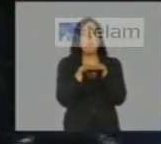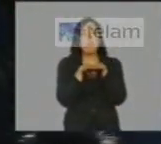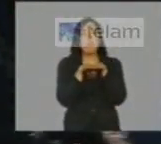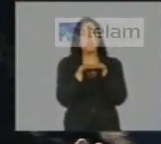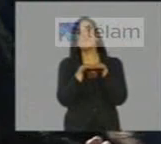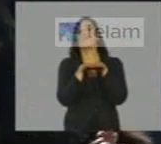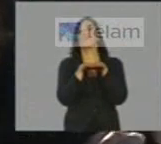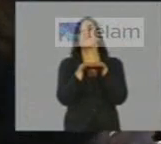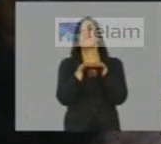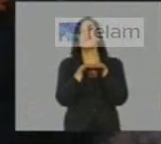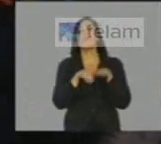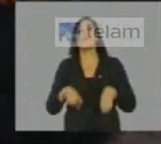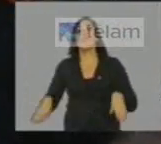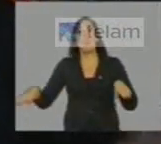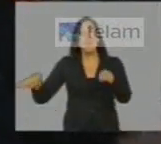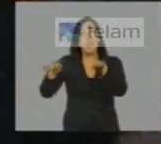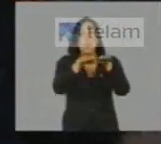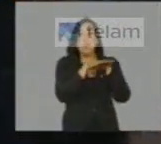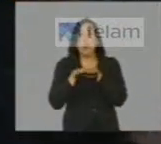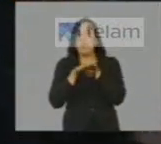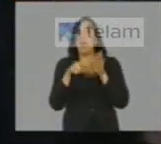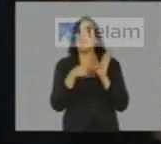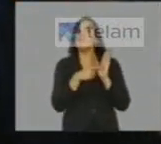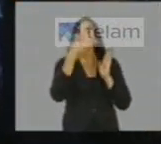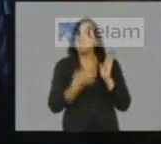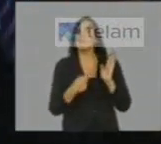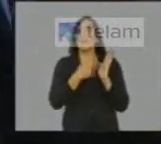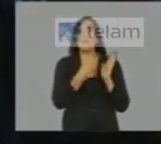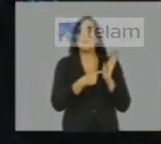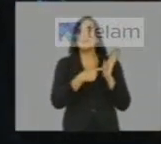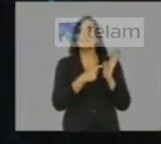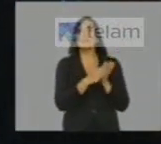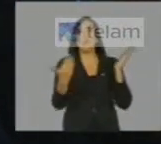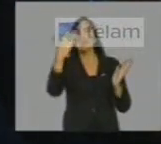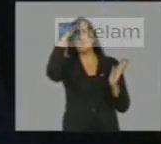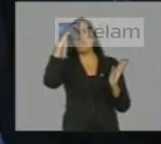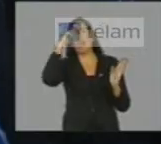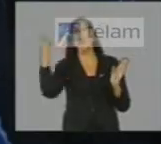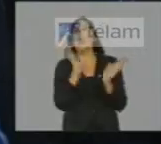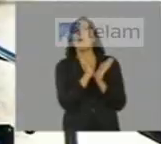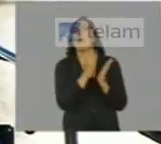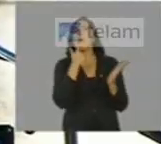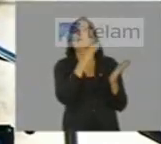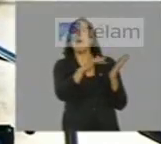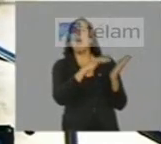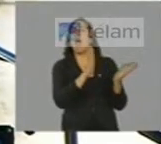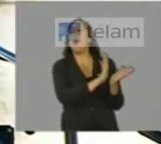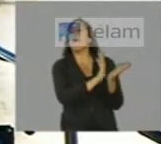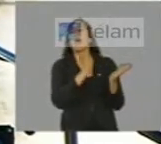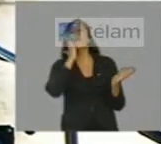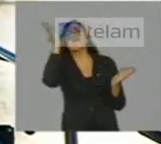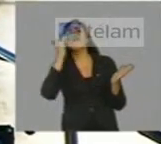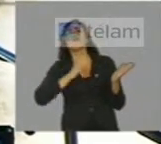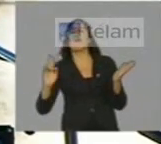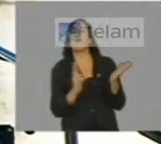donde la igualdad consagrada por la Constitución no es letra muerta, sino que da lo mismo llamarse Pérez